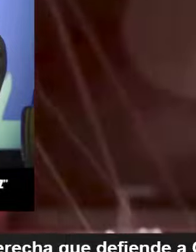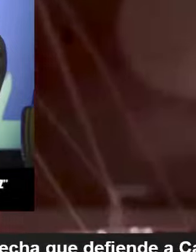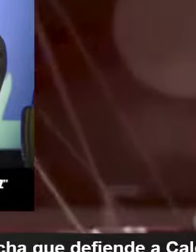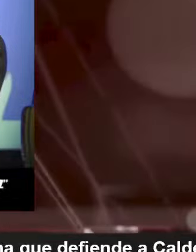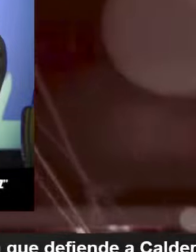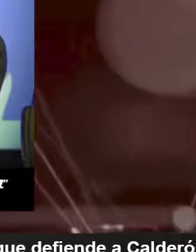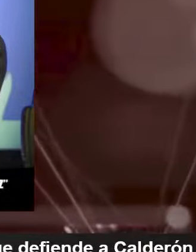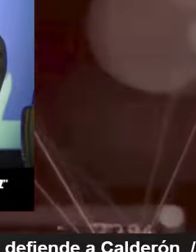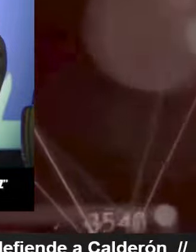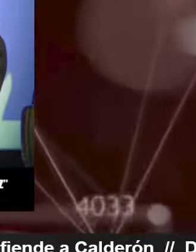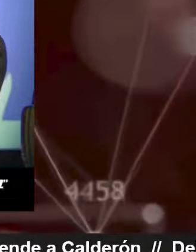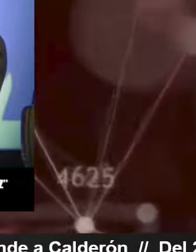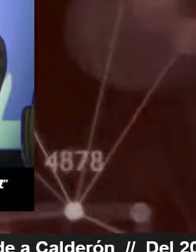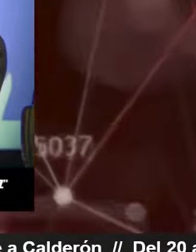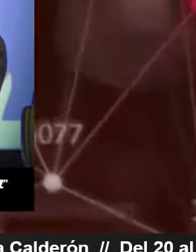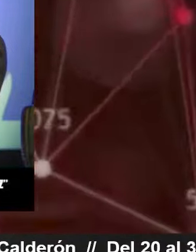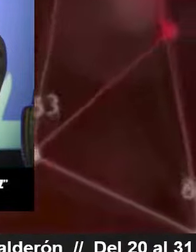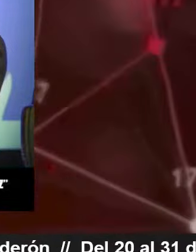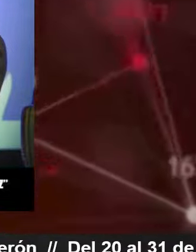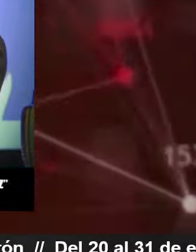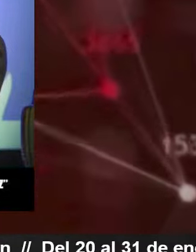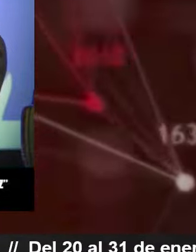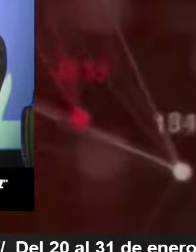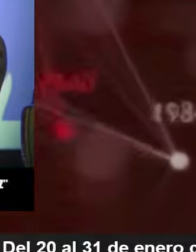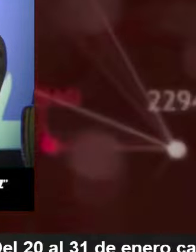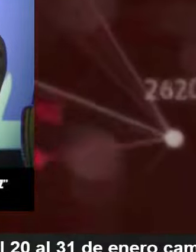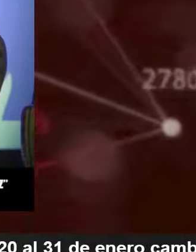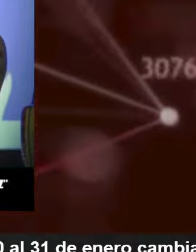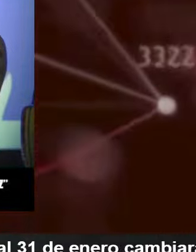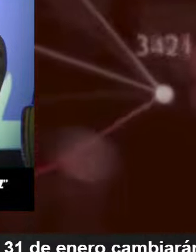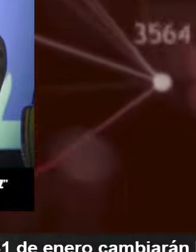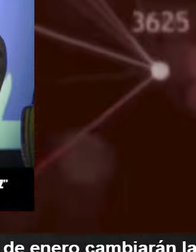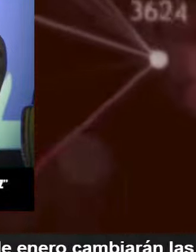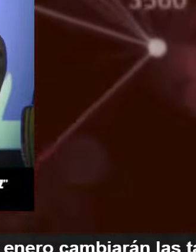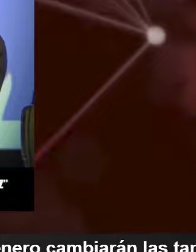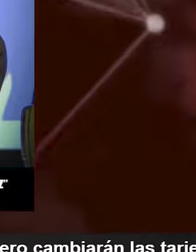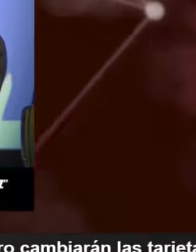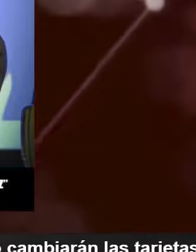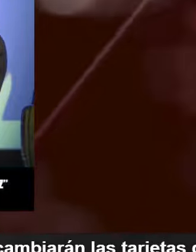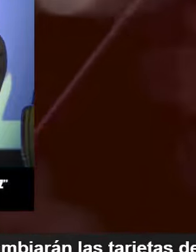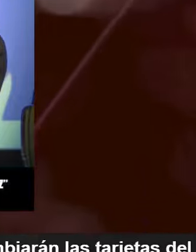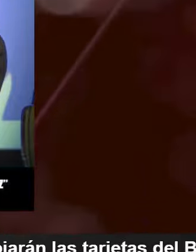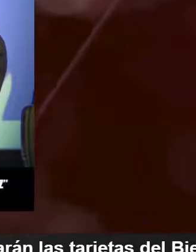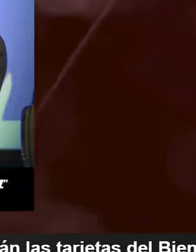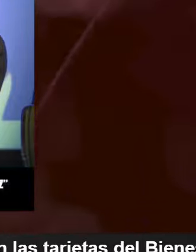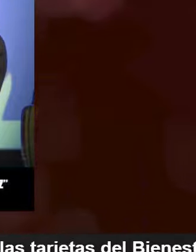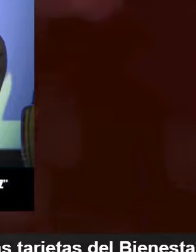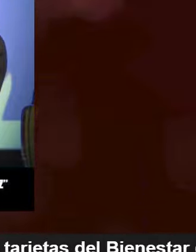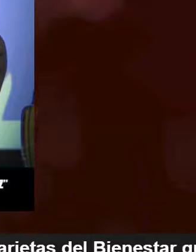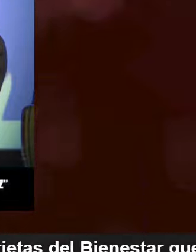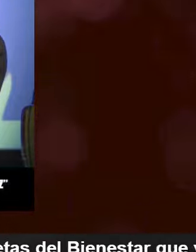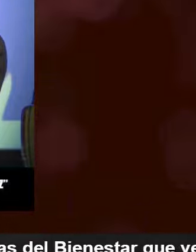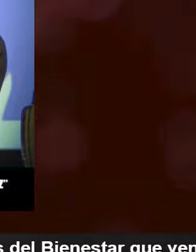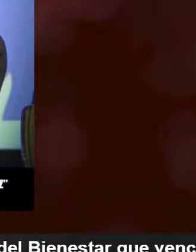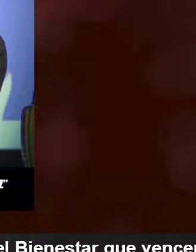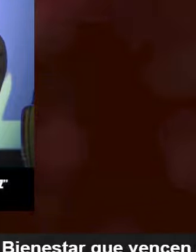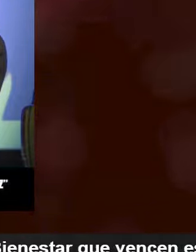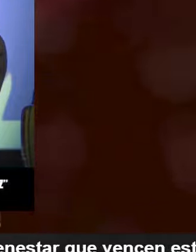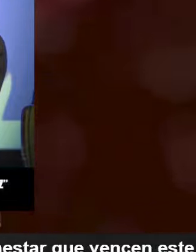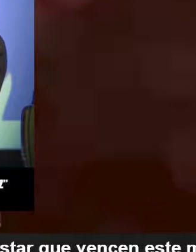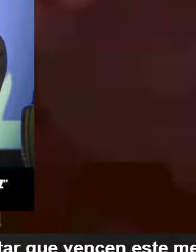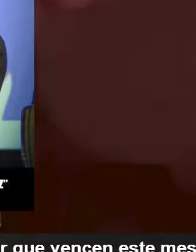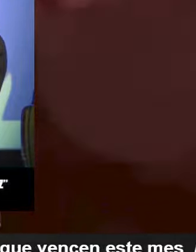Pues ahí está también este momento en el cual Eh pues se cuestiona la la sugerencia de la cámara de